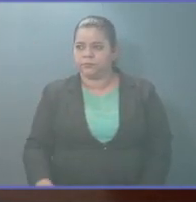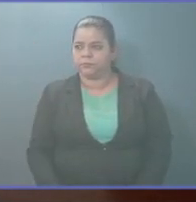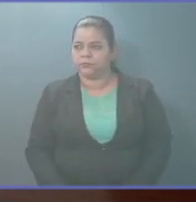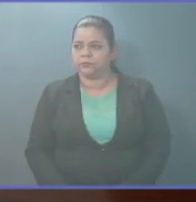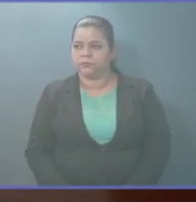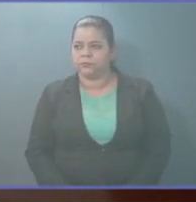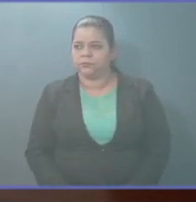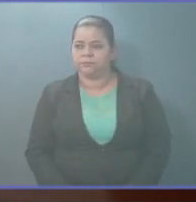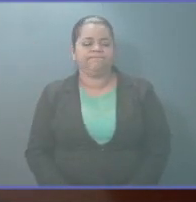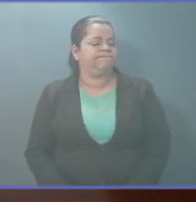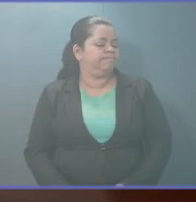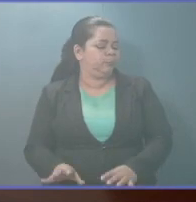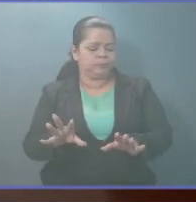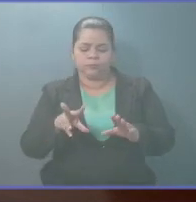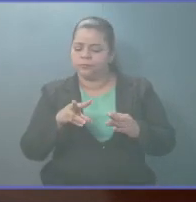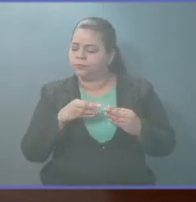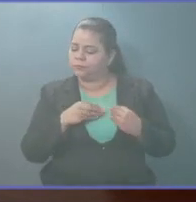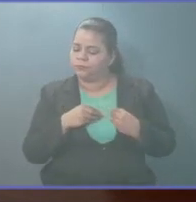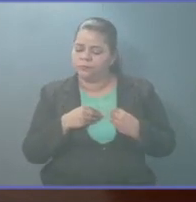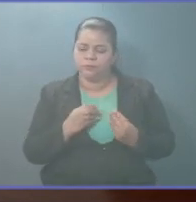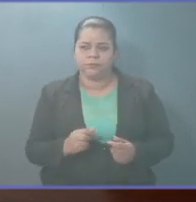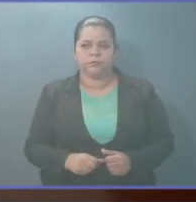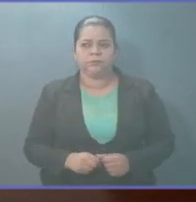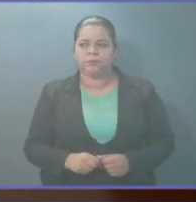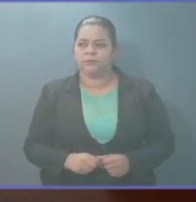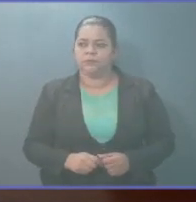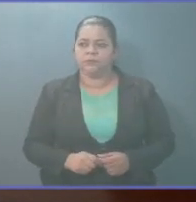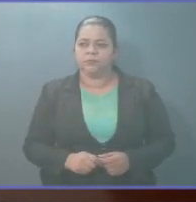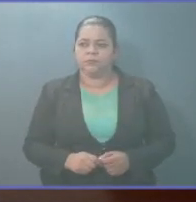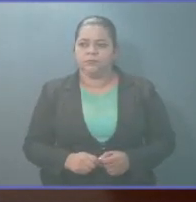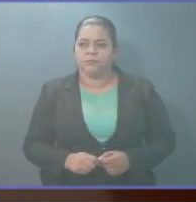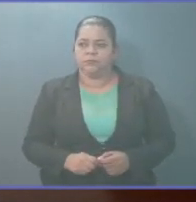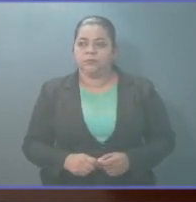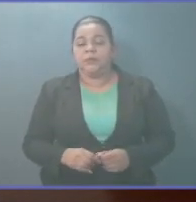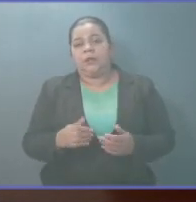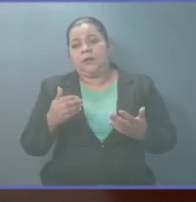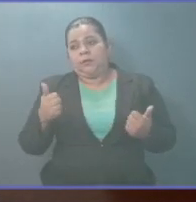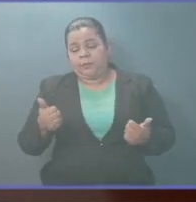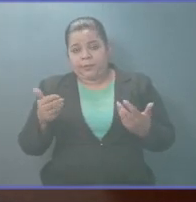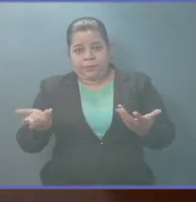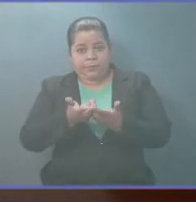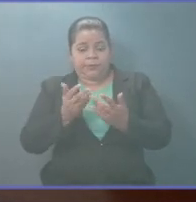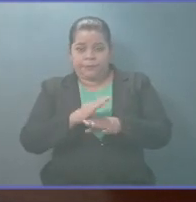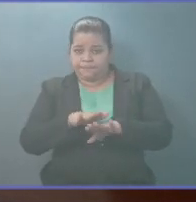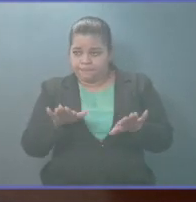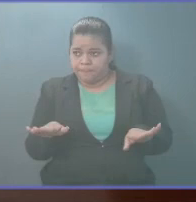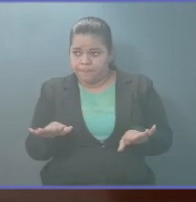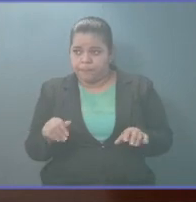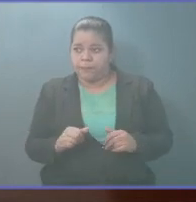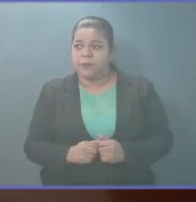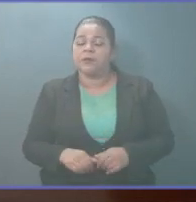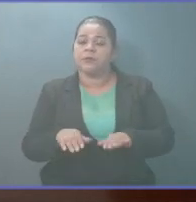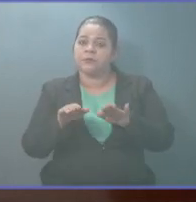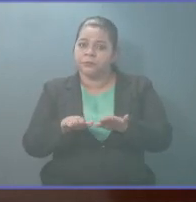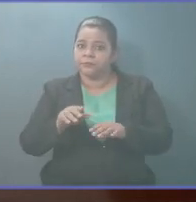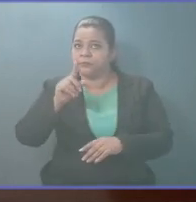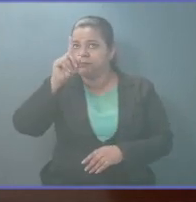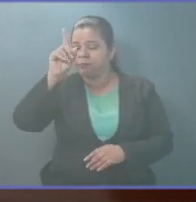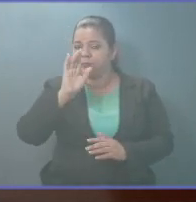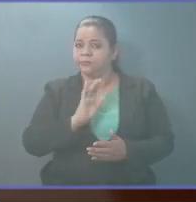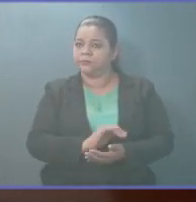Gracias. Bueno, colegas, creo que antes de finalizar porque solamente nos falta esta discusión,